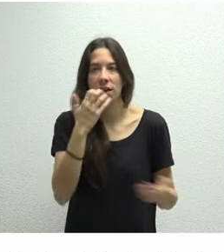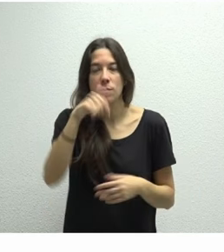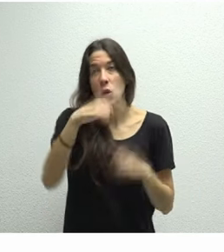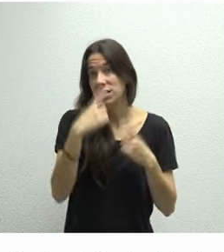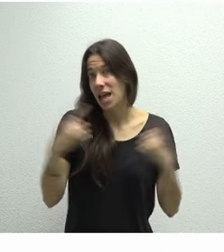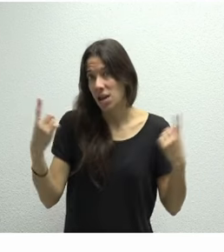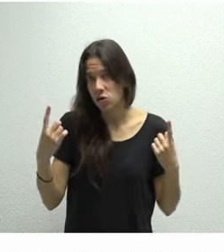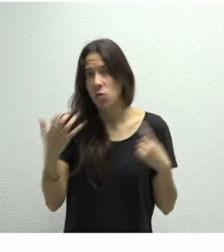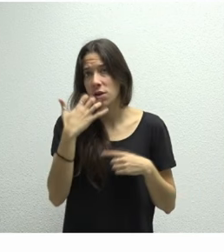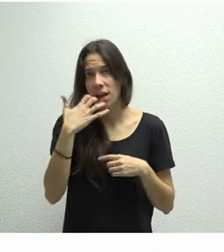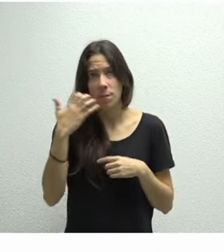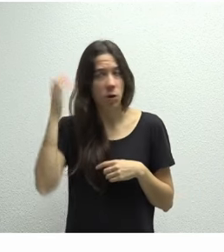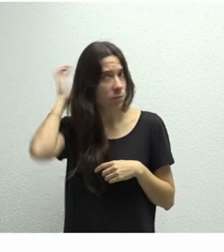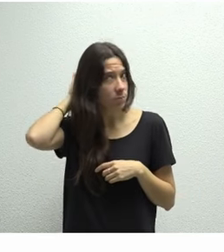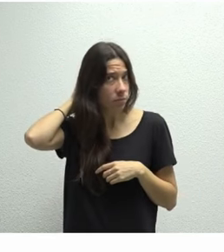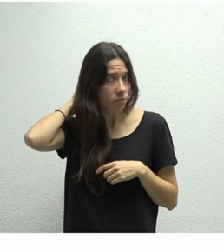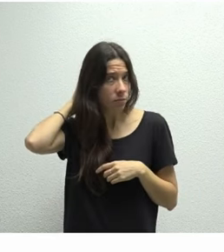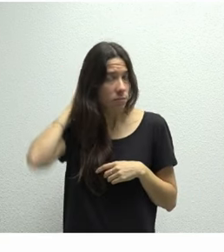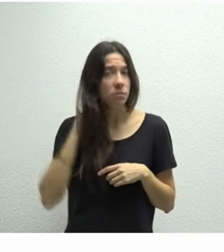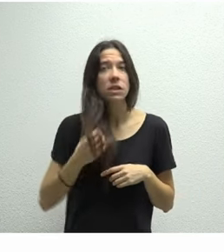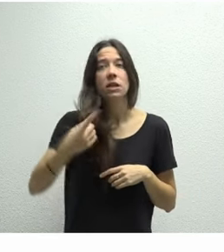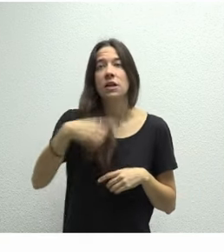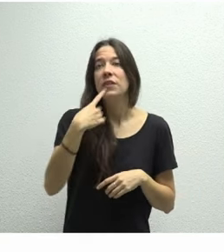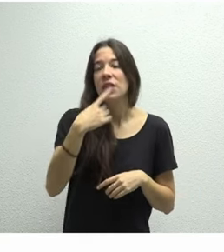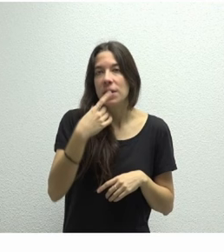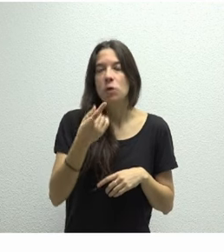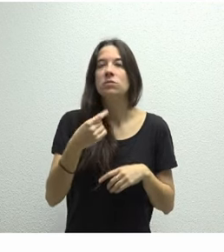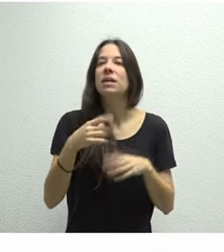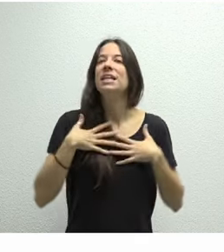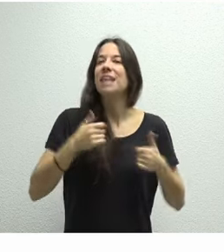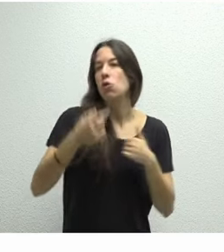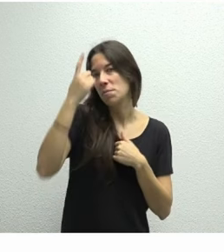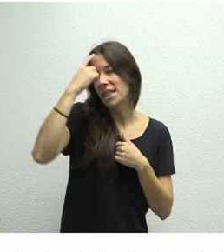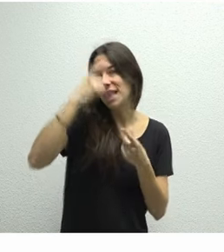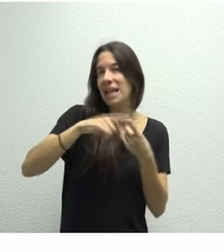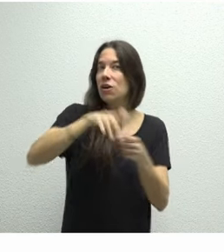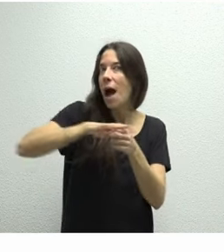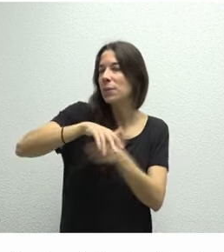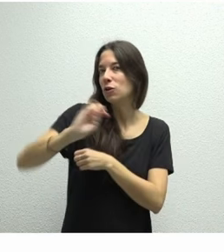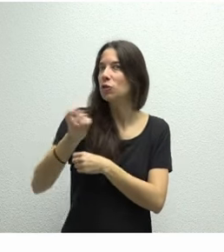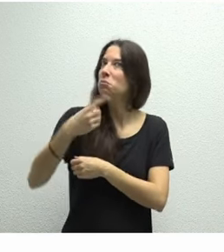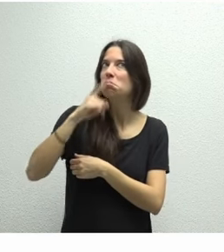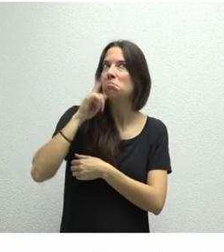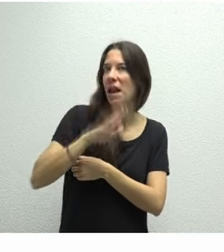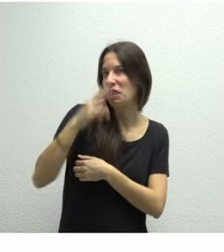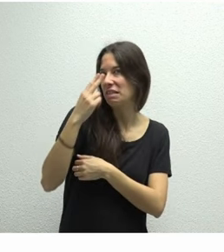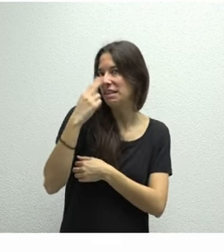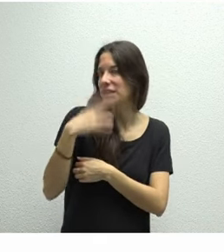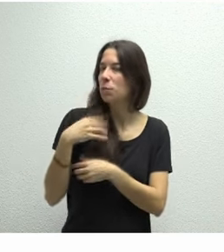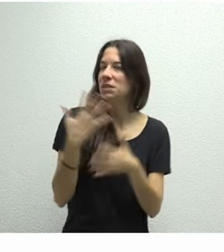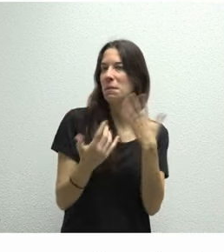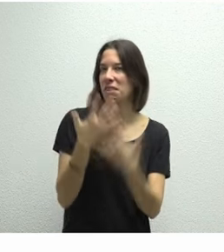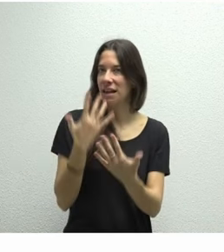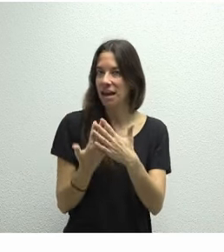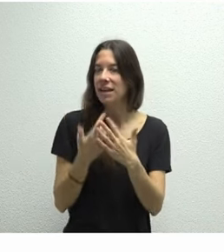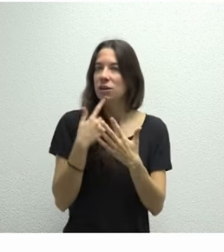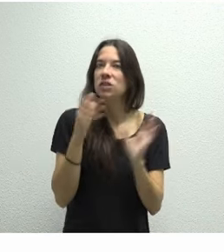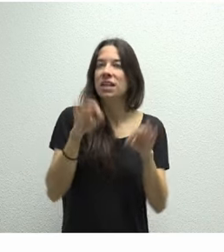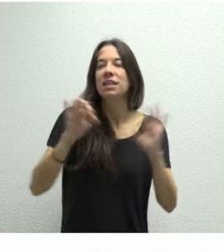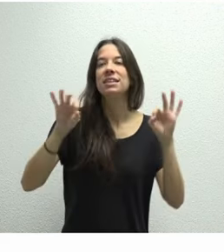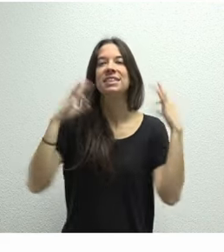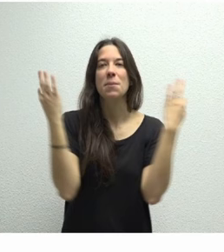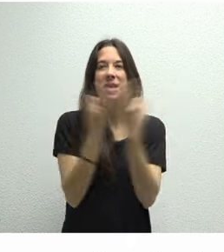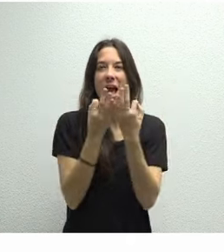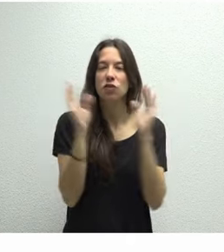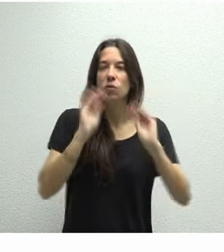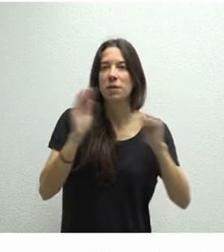eh decidimos que íbamos a cruzar Salud Mental con diferentes ámbitos que parecían interesantes y se hicieron seminarios formativos de Salud Mental y